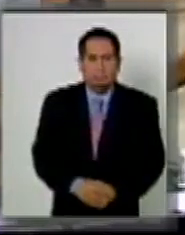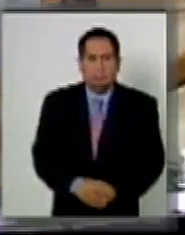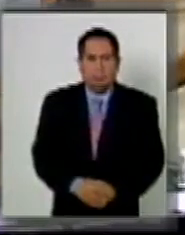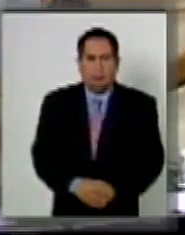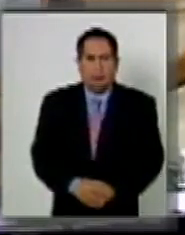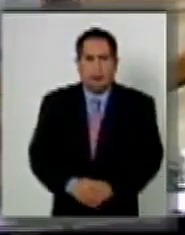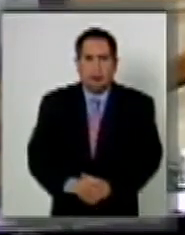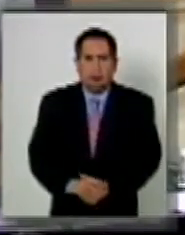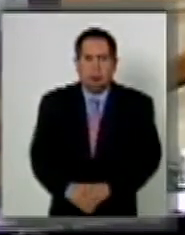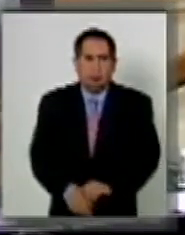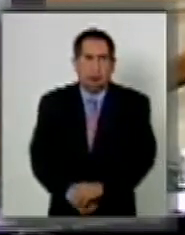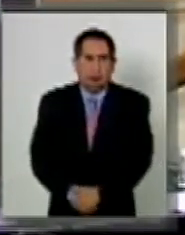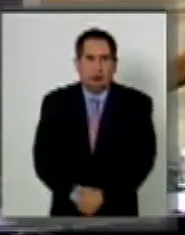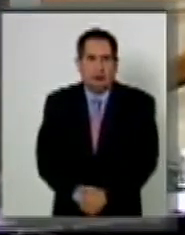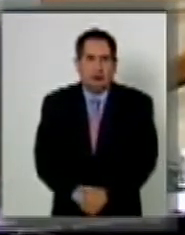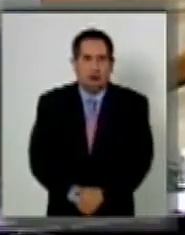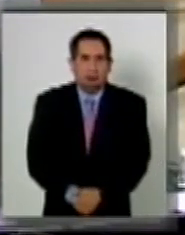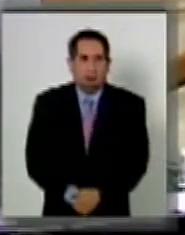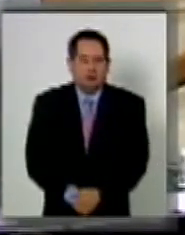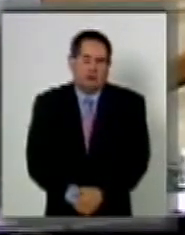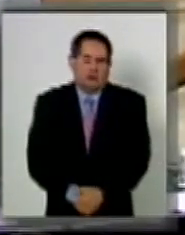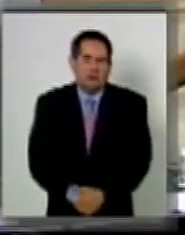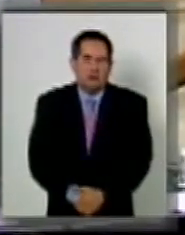las voy a usar así. ¿Me ayudas?